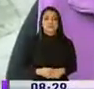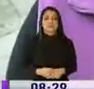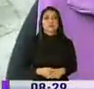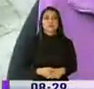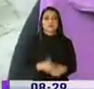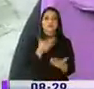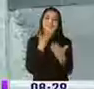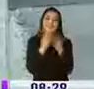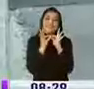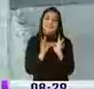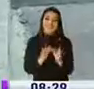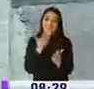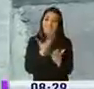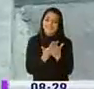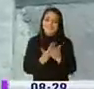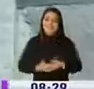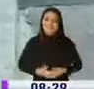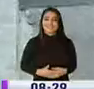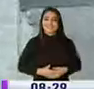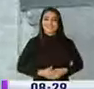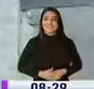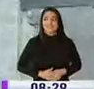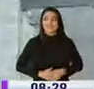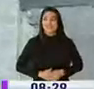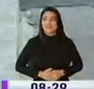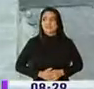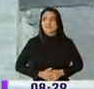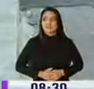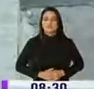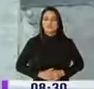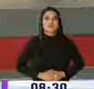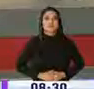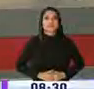arreglado esto. Informó Priscila Cadena. Y así como los vecinos.